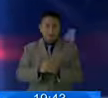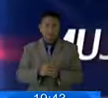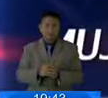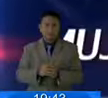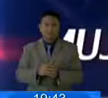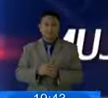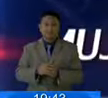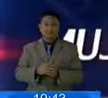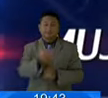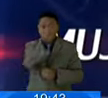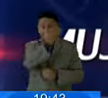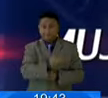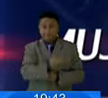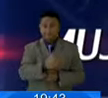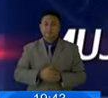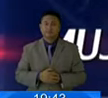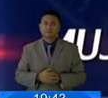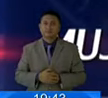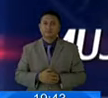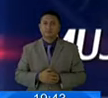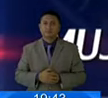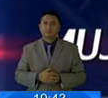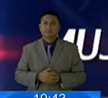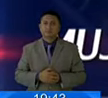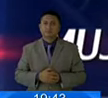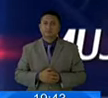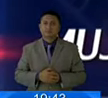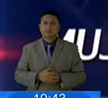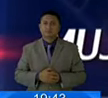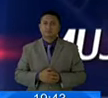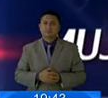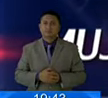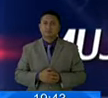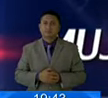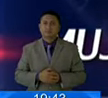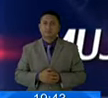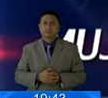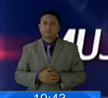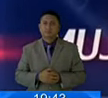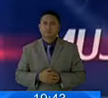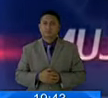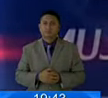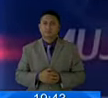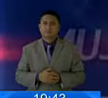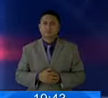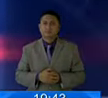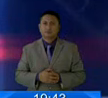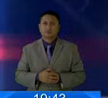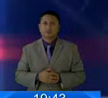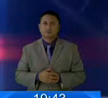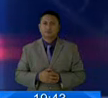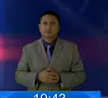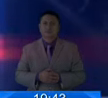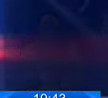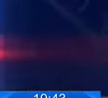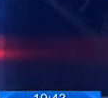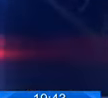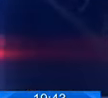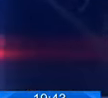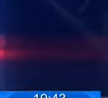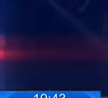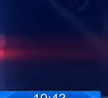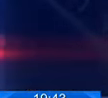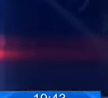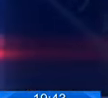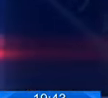junio de 2015 y mayo de 2016, se registraron 275 femicidios. En promedio, una mujer